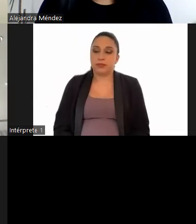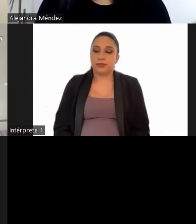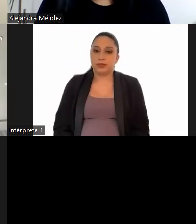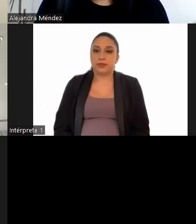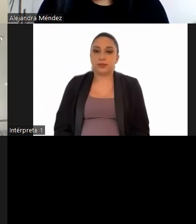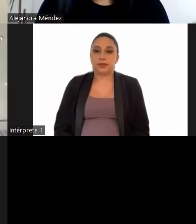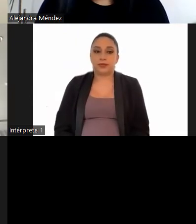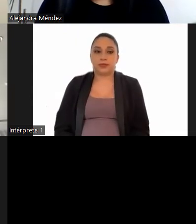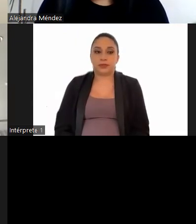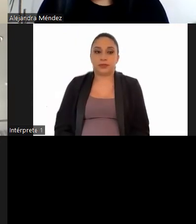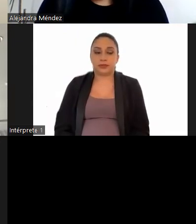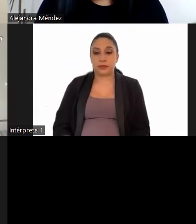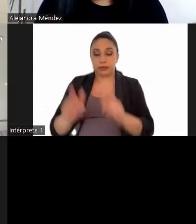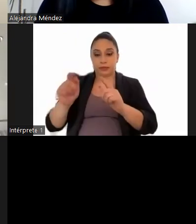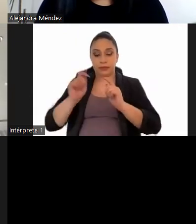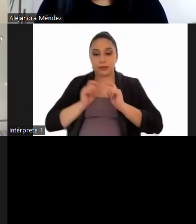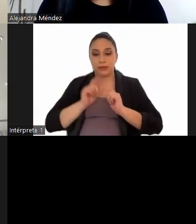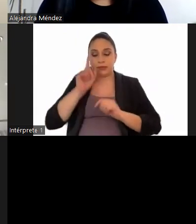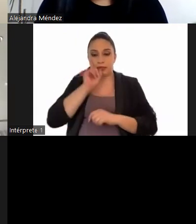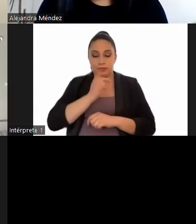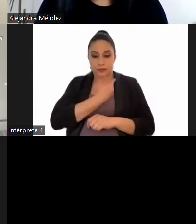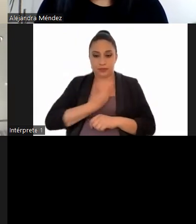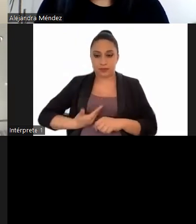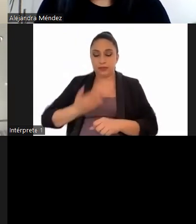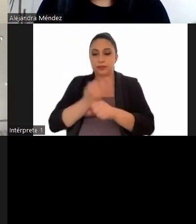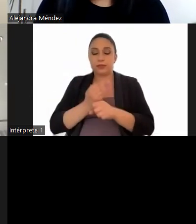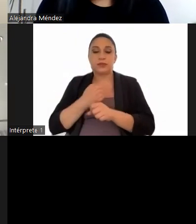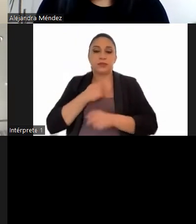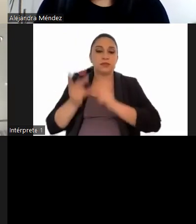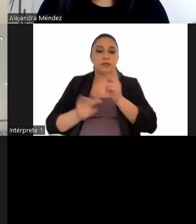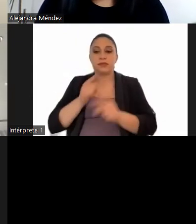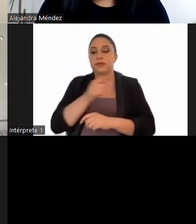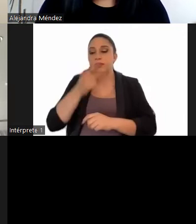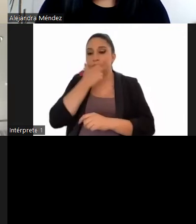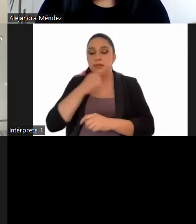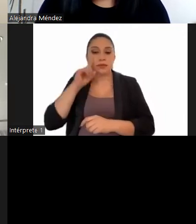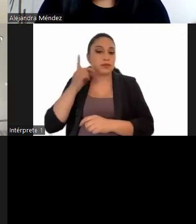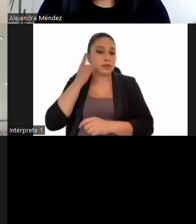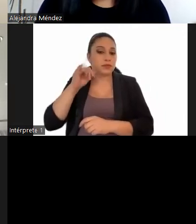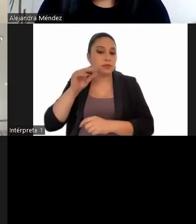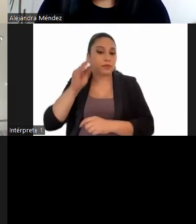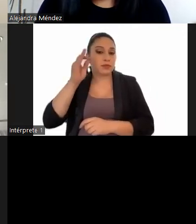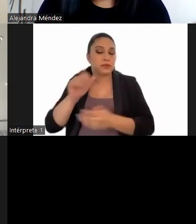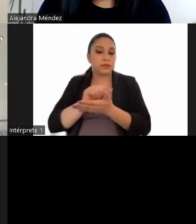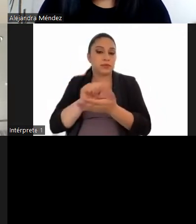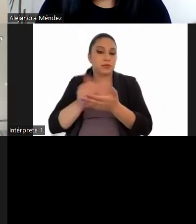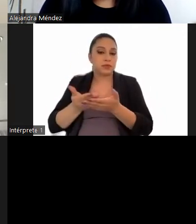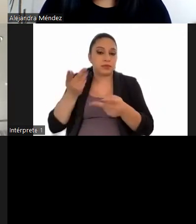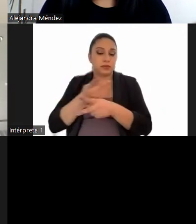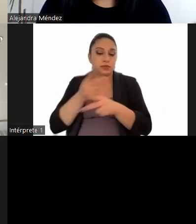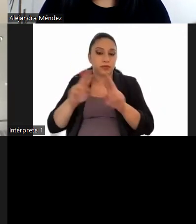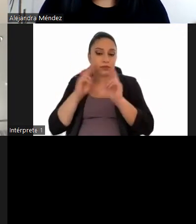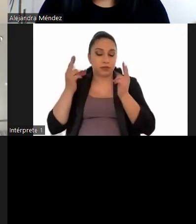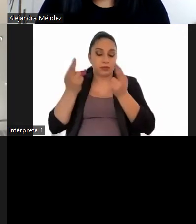Por instrucciones de la presidencia, está a consideración la versión estenográfica y el acta de la segunda sesión ordinaria de la Comisión